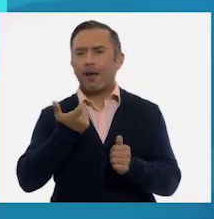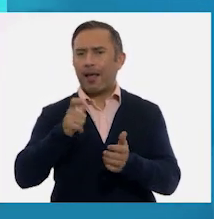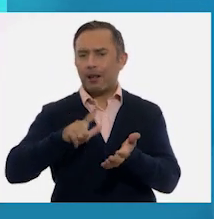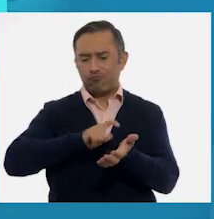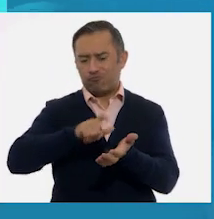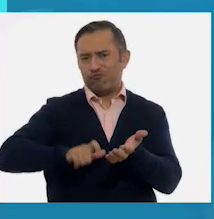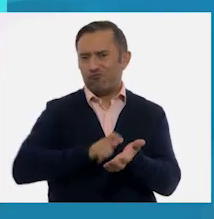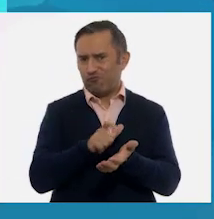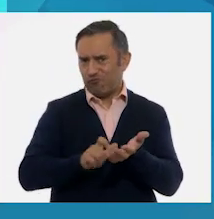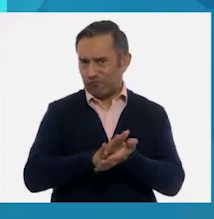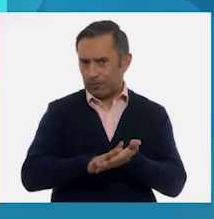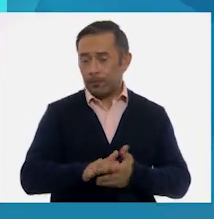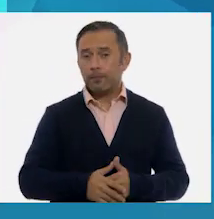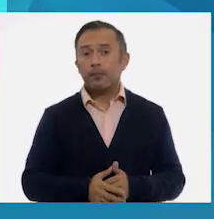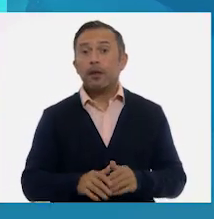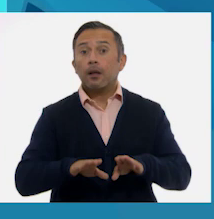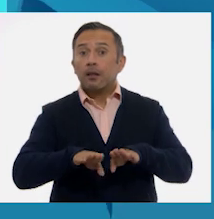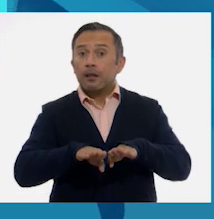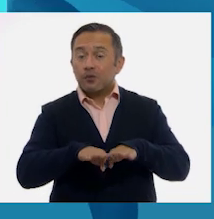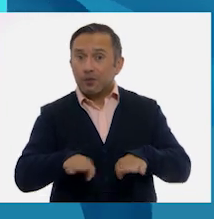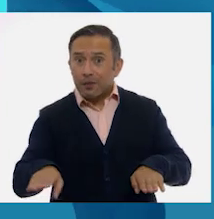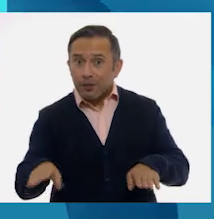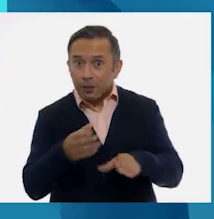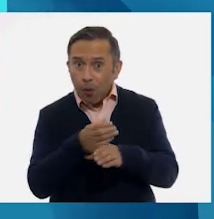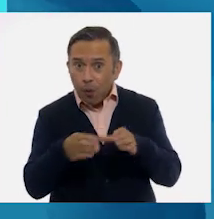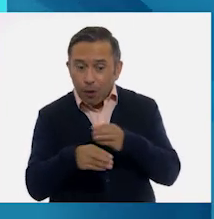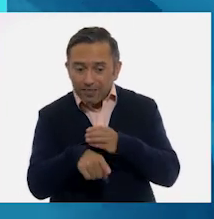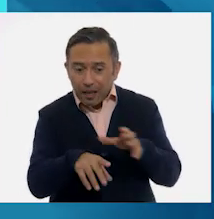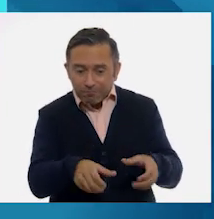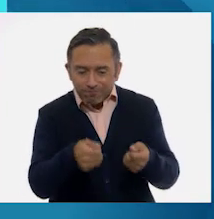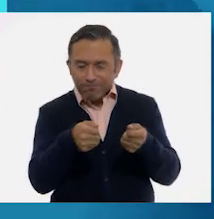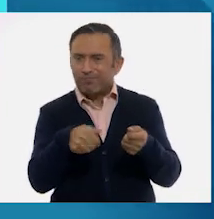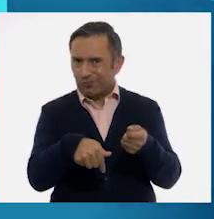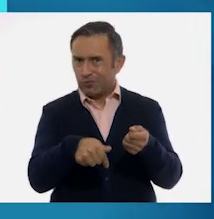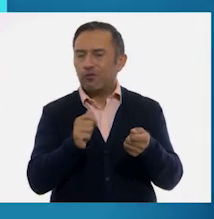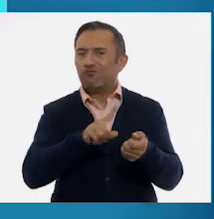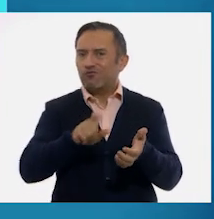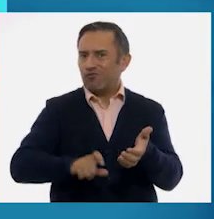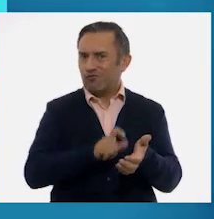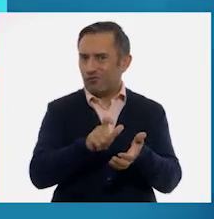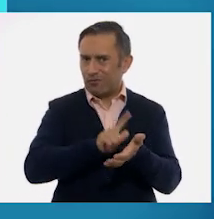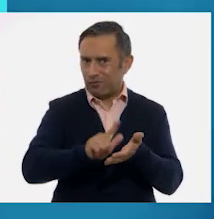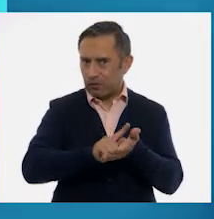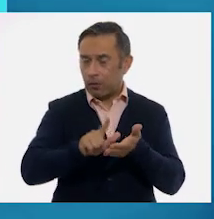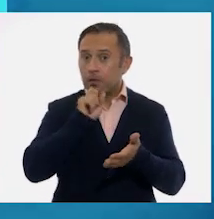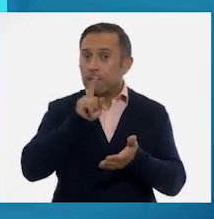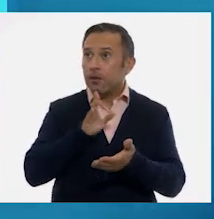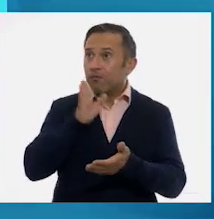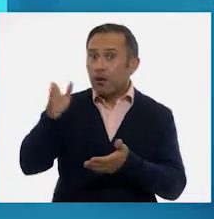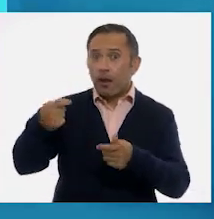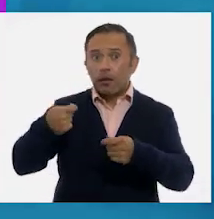Desinfecta las superficies y los objetos que más utilizas. También las cosas que compres en la tienda o el supermercado.